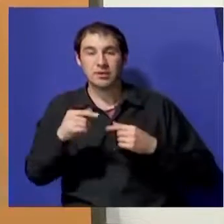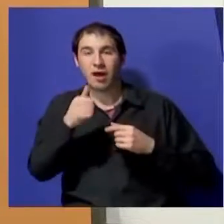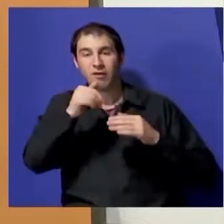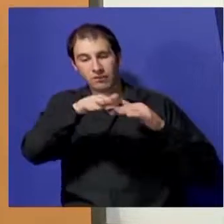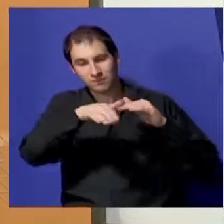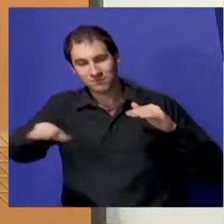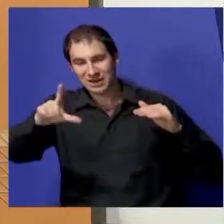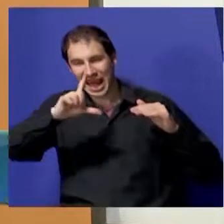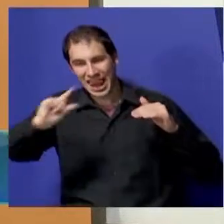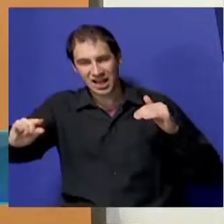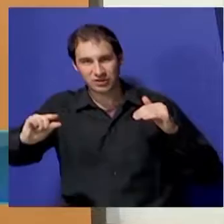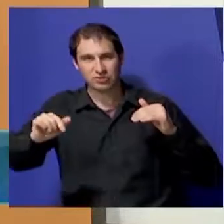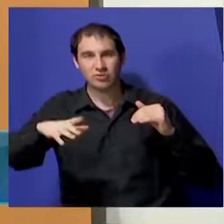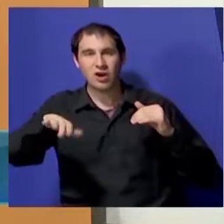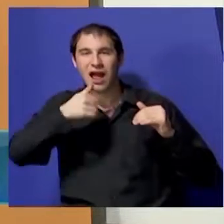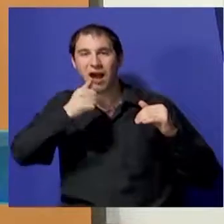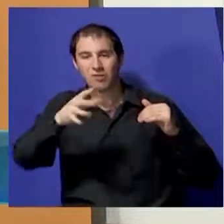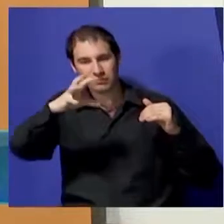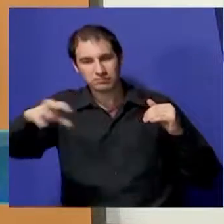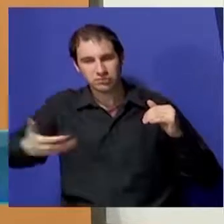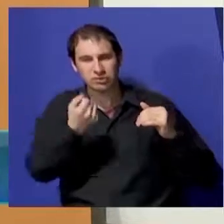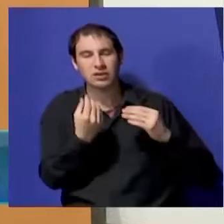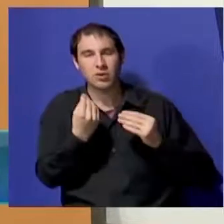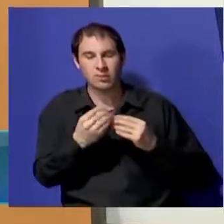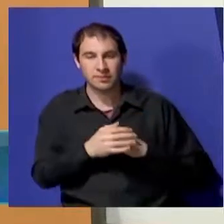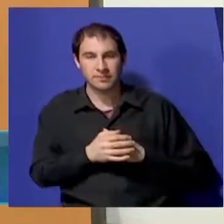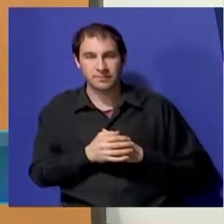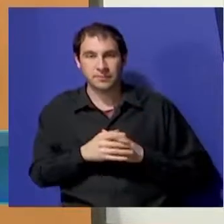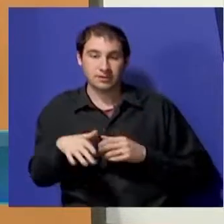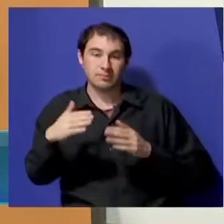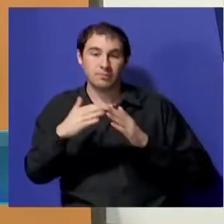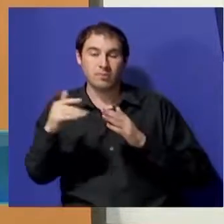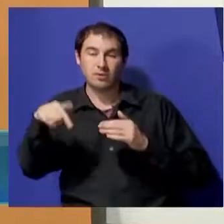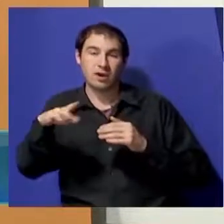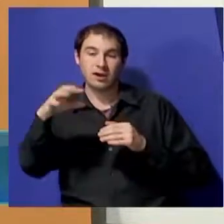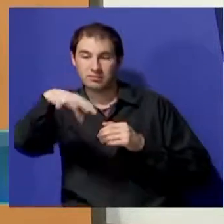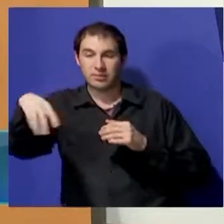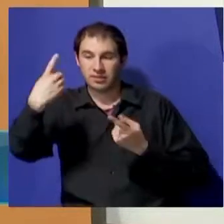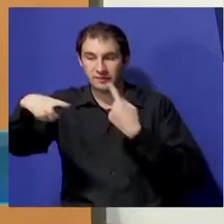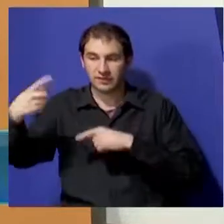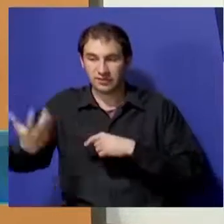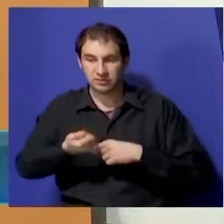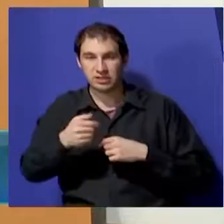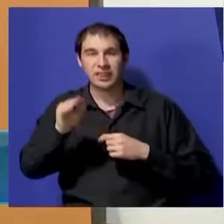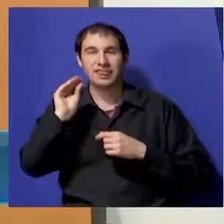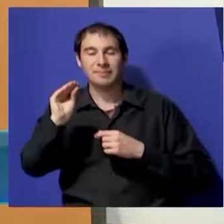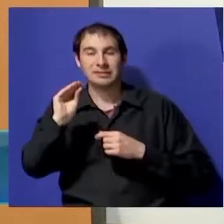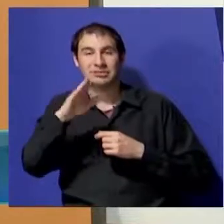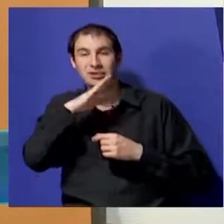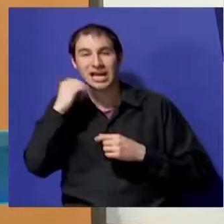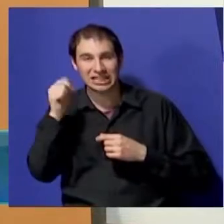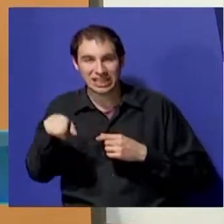¿sí? En el agua que nos llega a nosotros en las distintas localidades en el departamento de